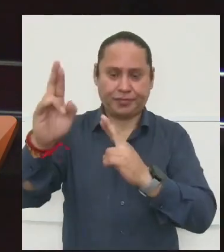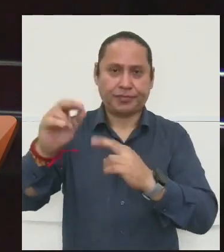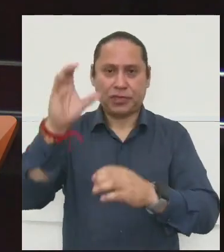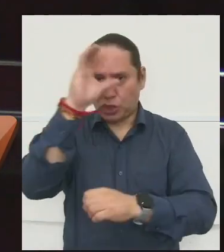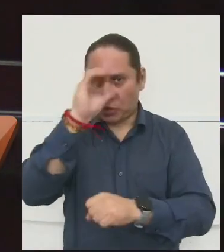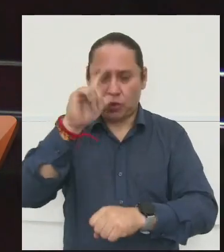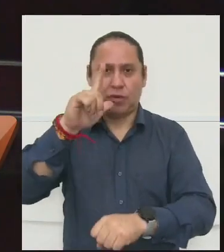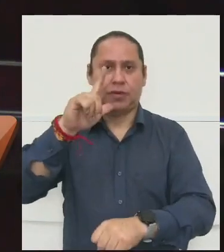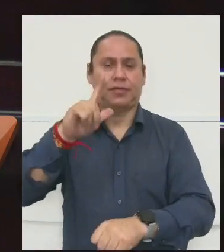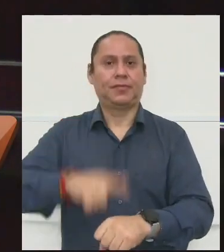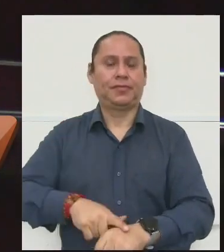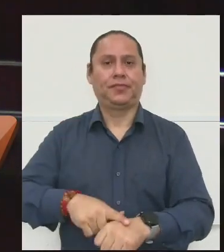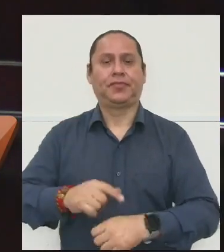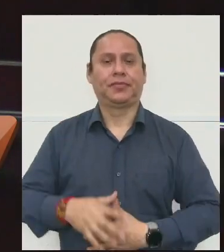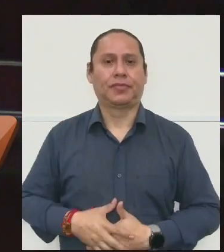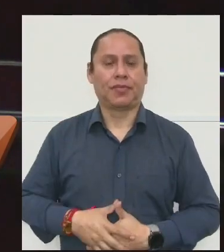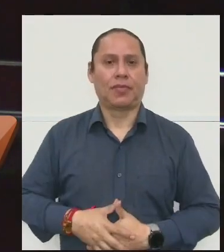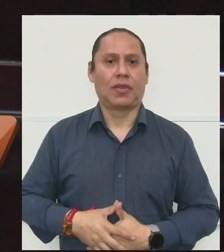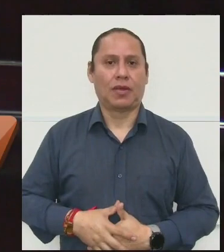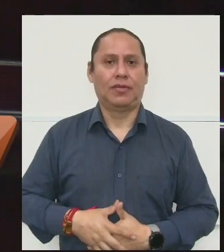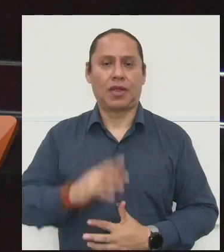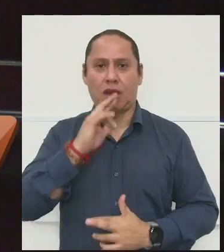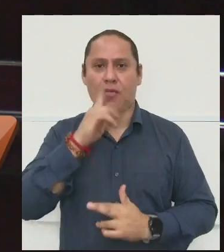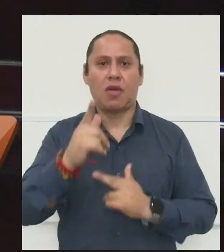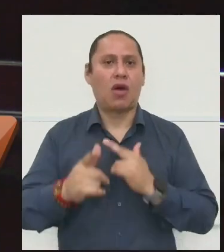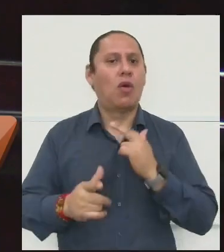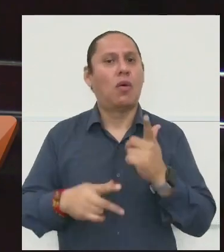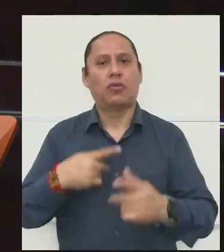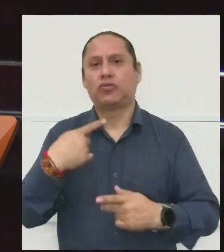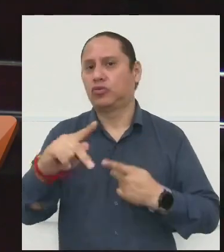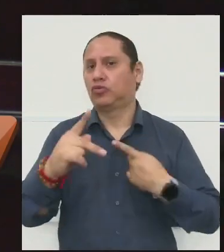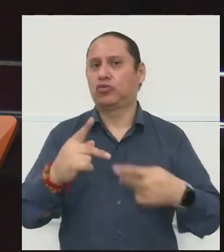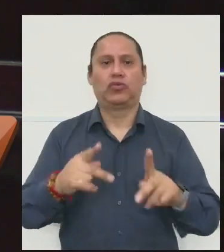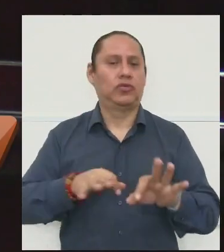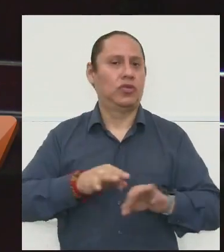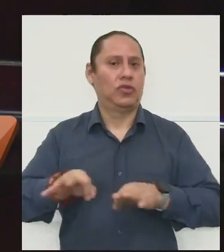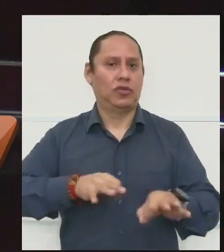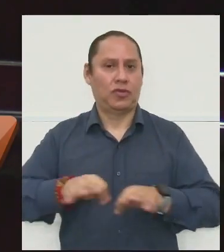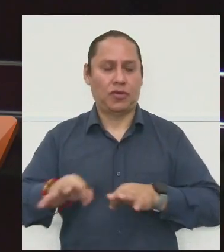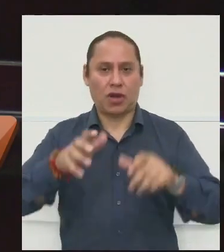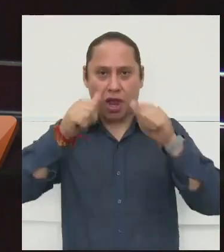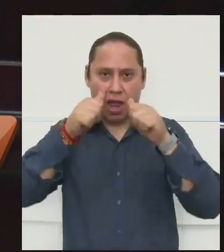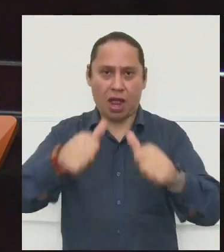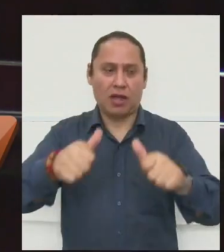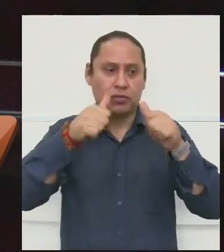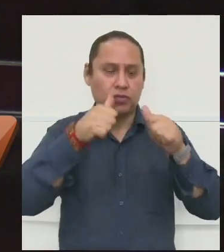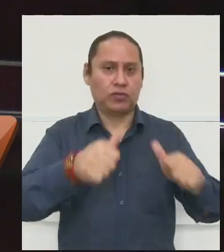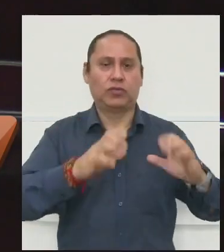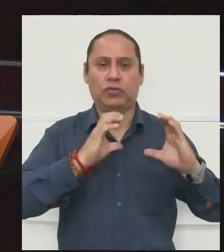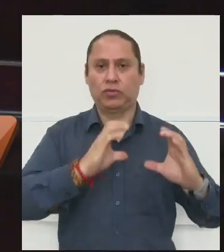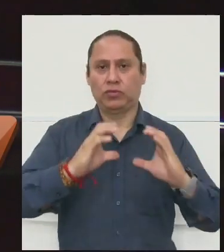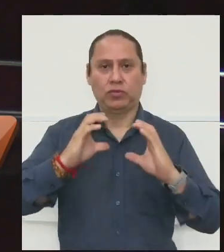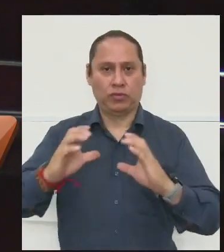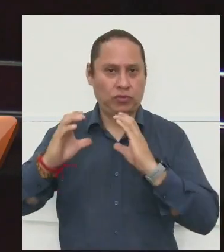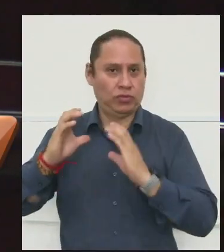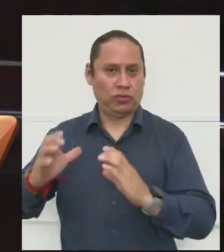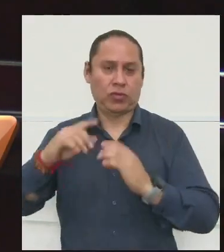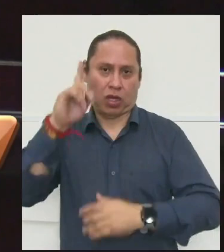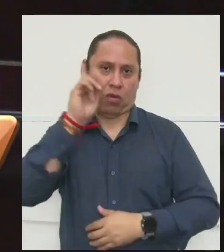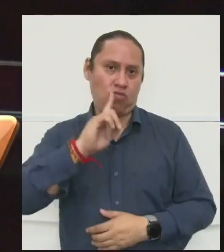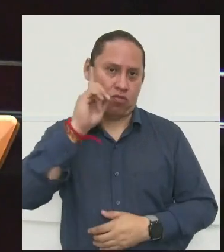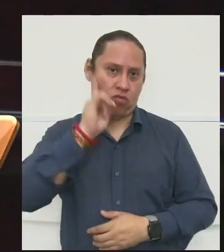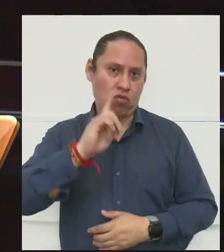culturalmente adecuada en el mejor ejercicio de su labor en la atención y cuidado integral de las